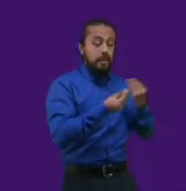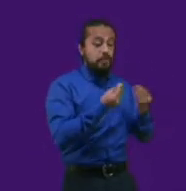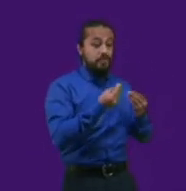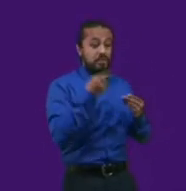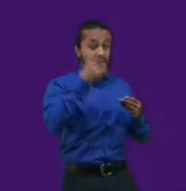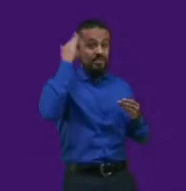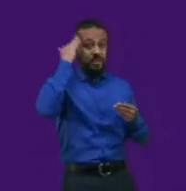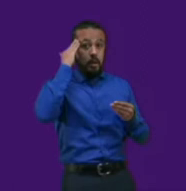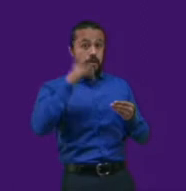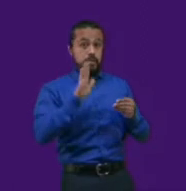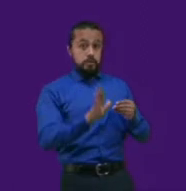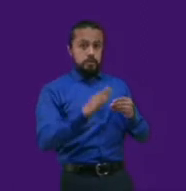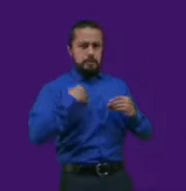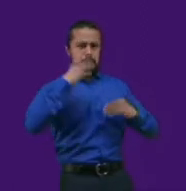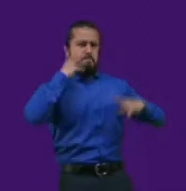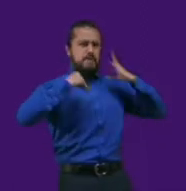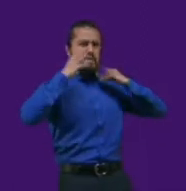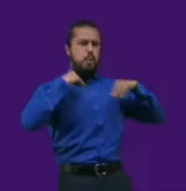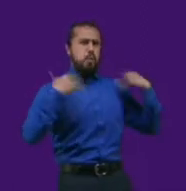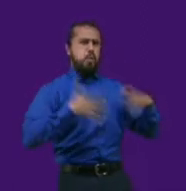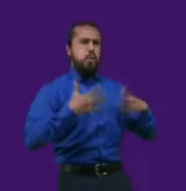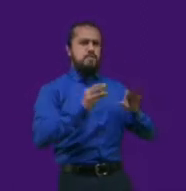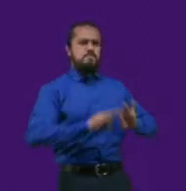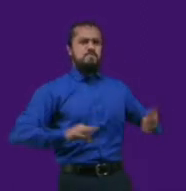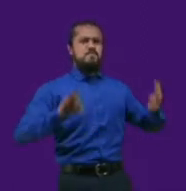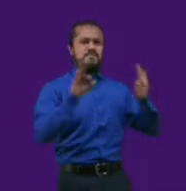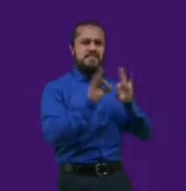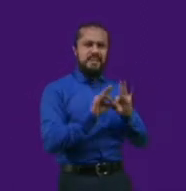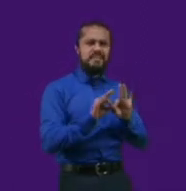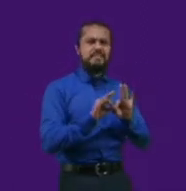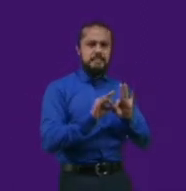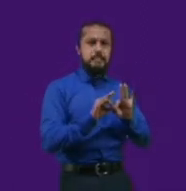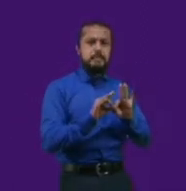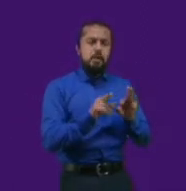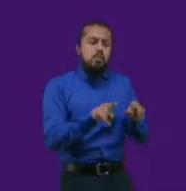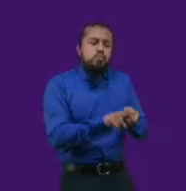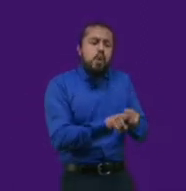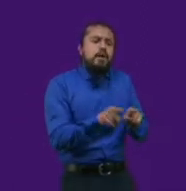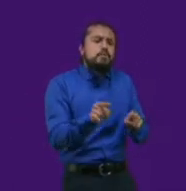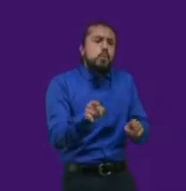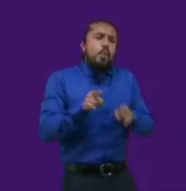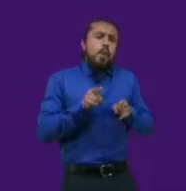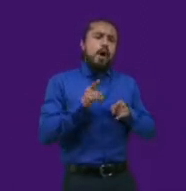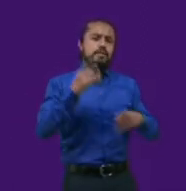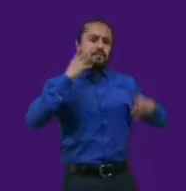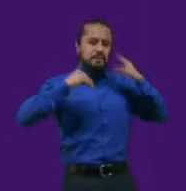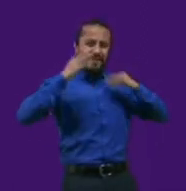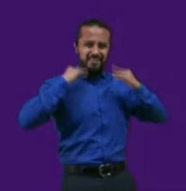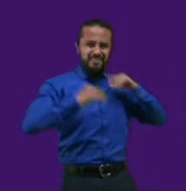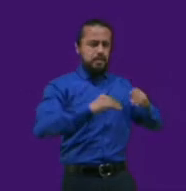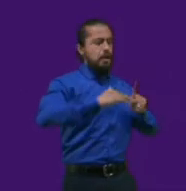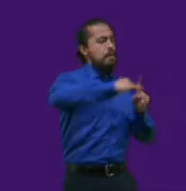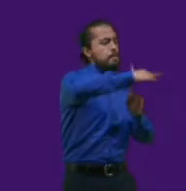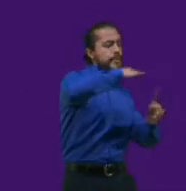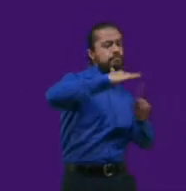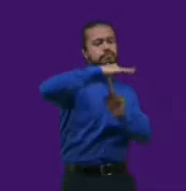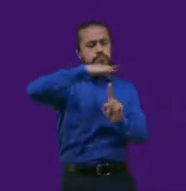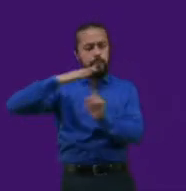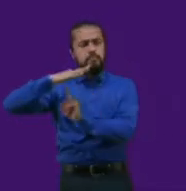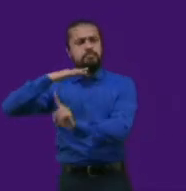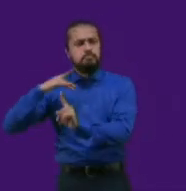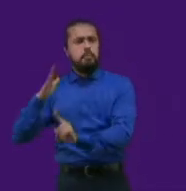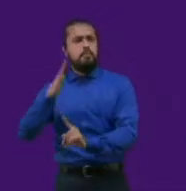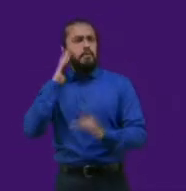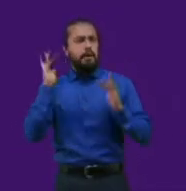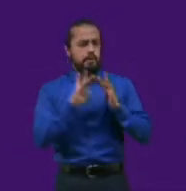cosas que yo creo que son más valiosas para un emprendedor, y es esa experiencia que ha tenido en distintos ámbitos antes de empezar con su negocio,